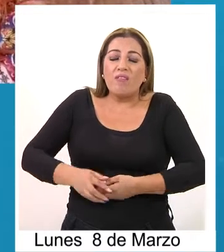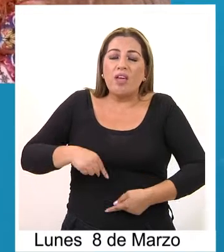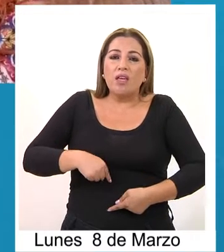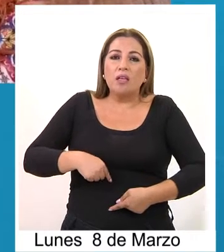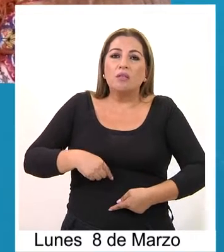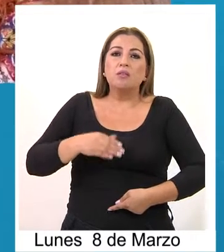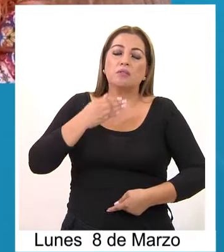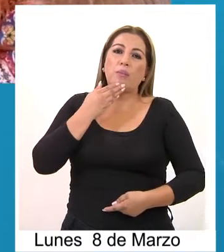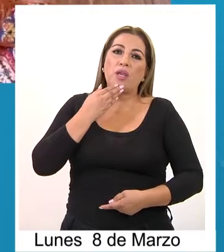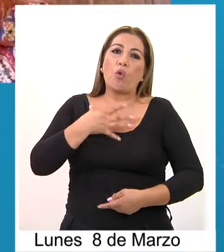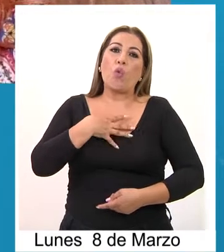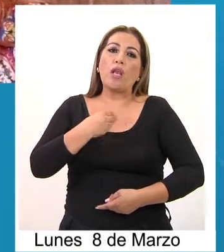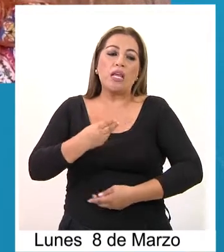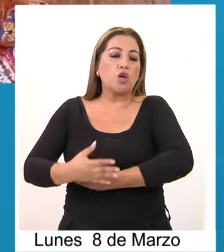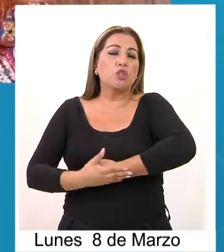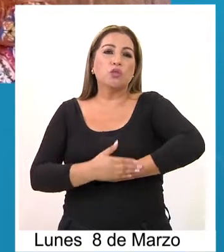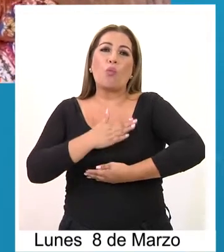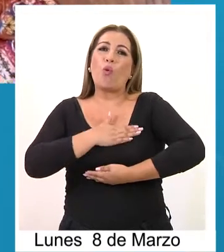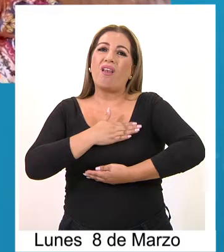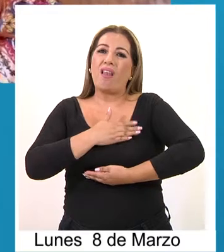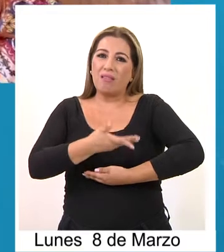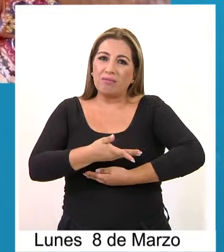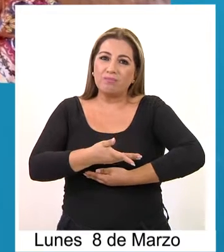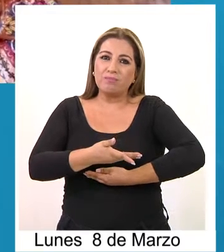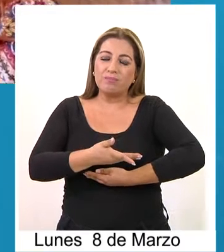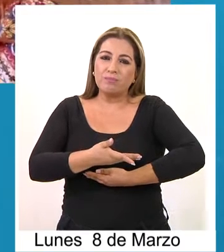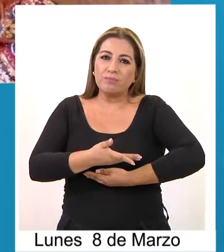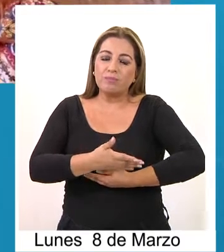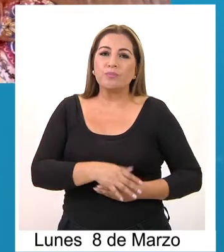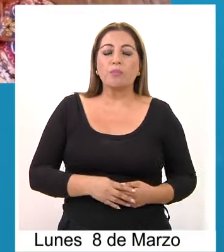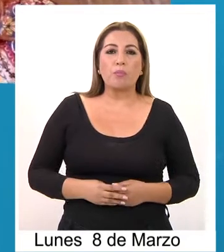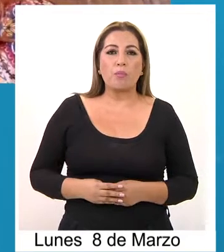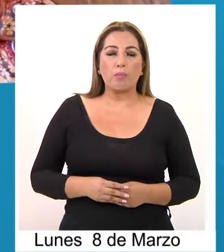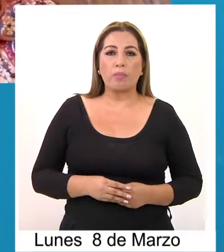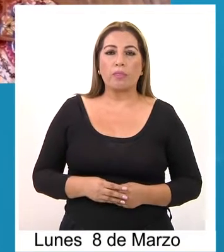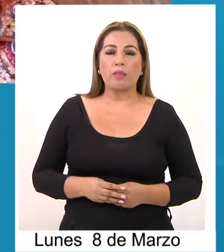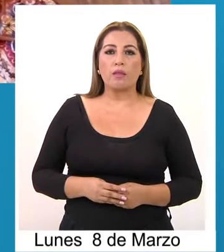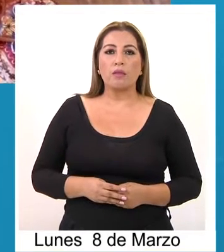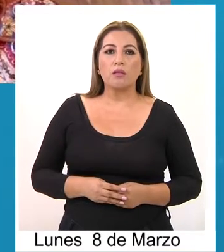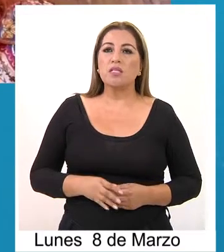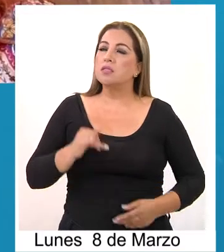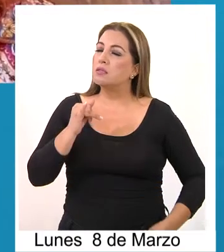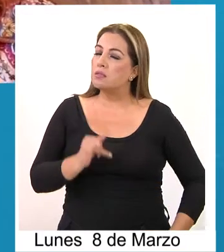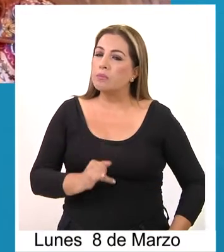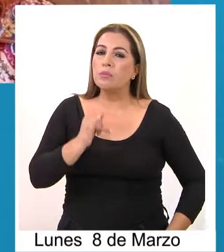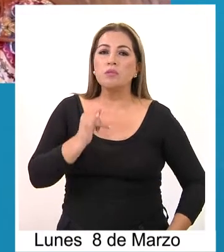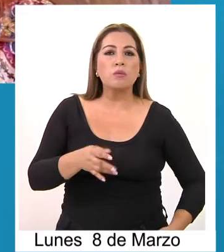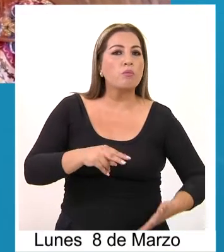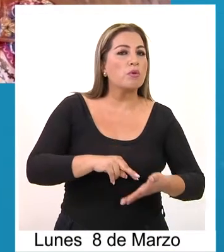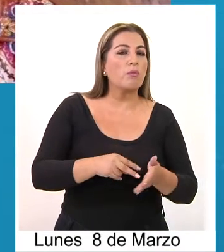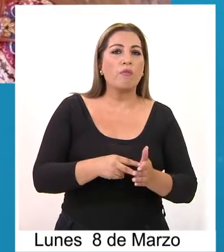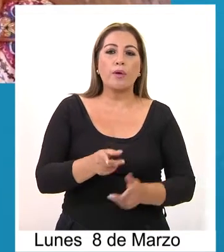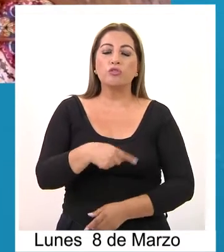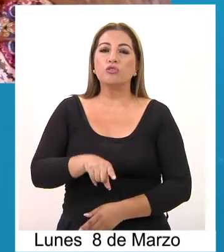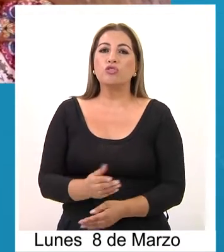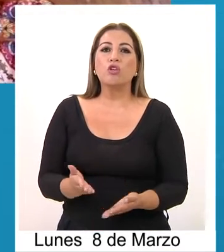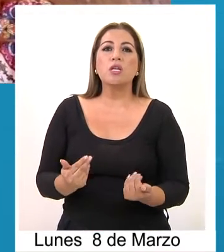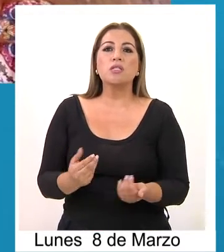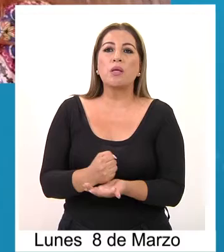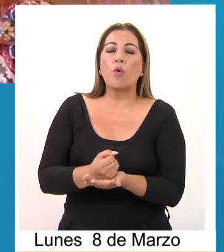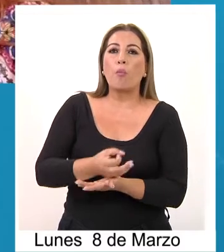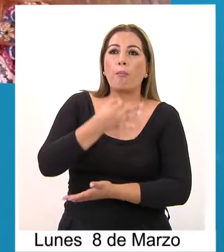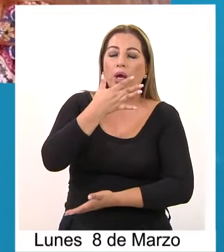está en desarrollo o en un lactante pequeño que está tomando lactancia. Entonces nos pasa muy frecuentemente que cuando necesitamos